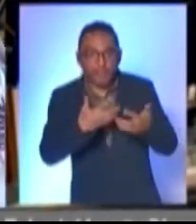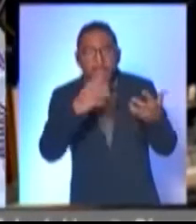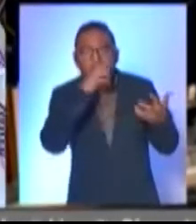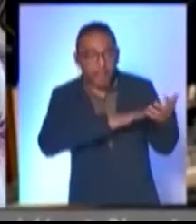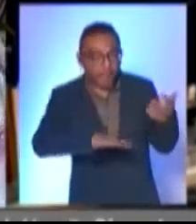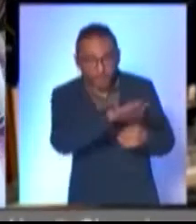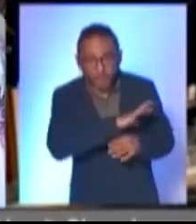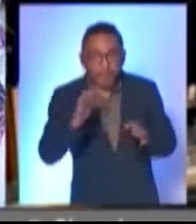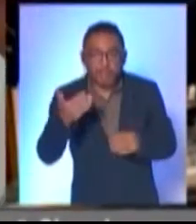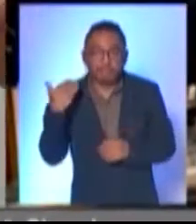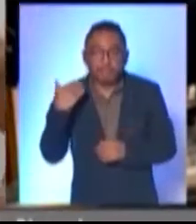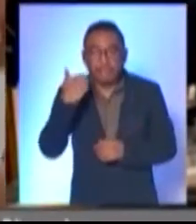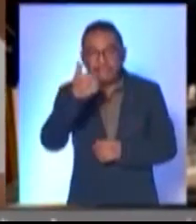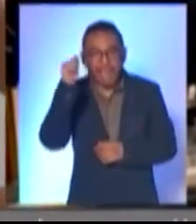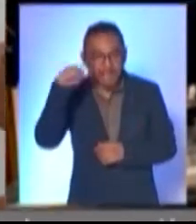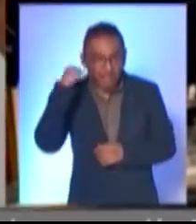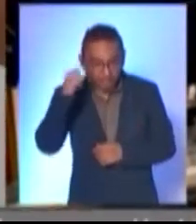corte del 6 de abril se habían aplicado